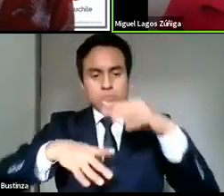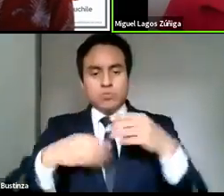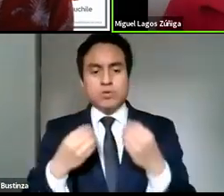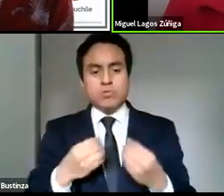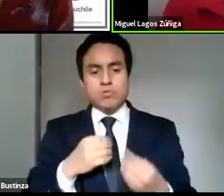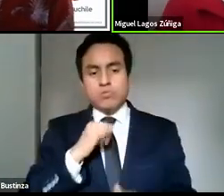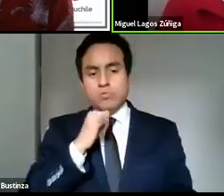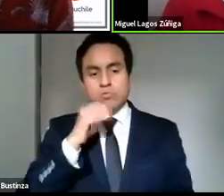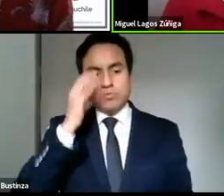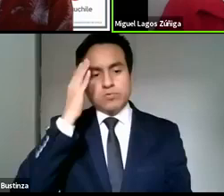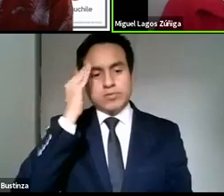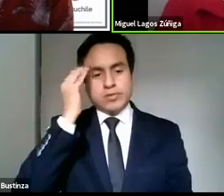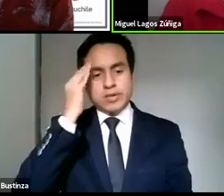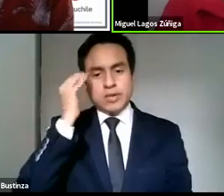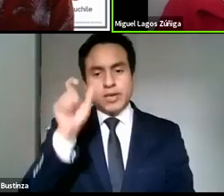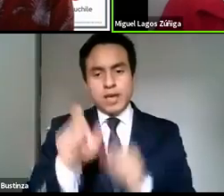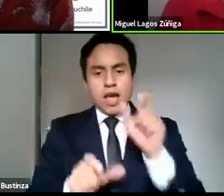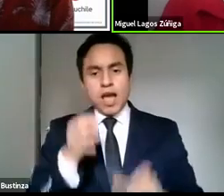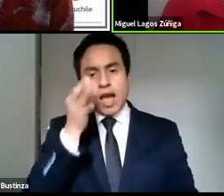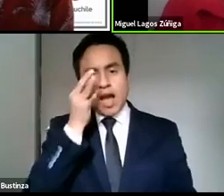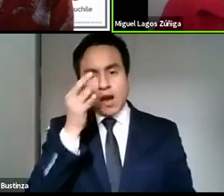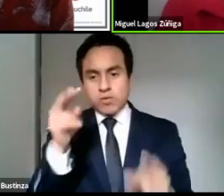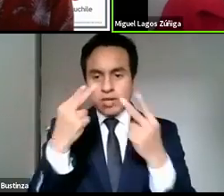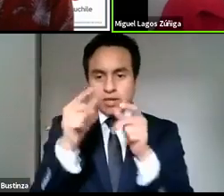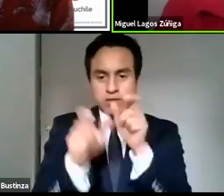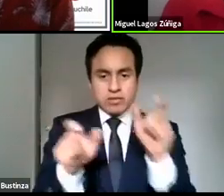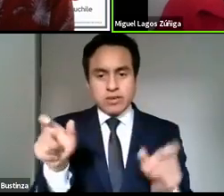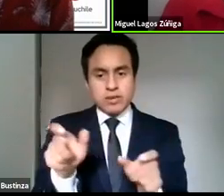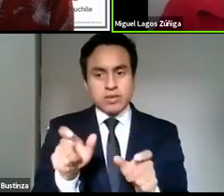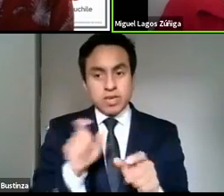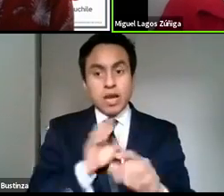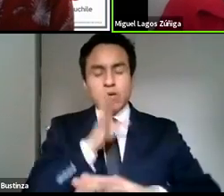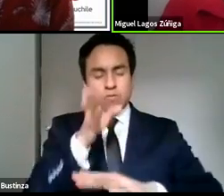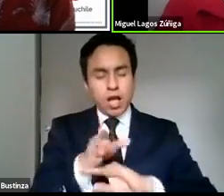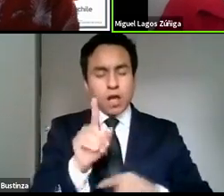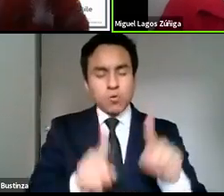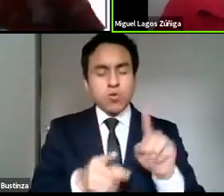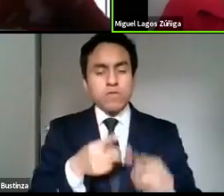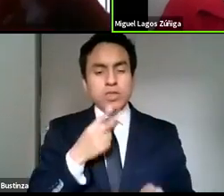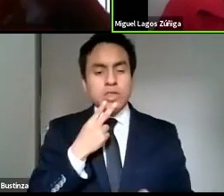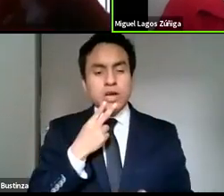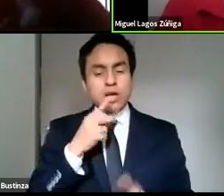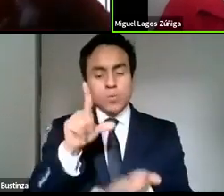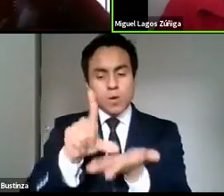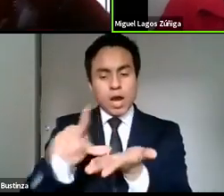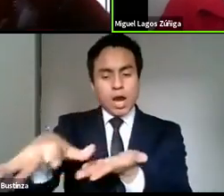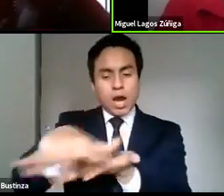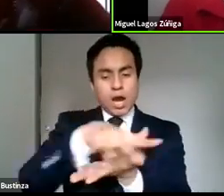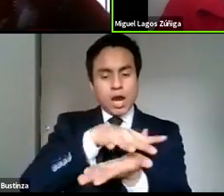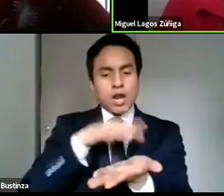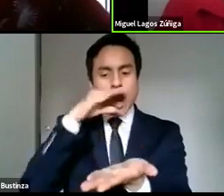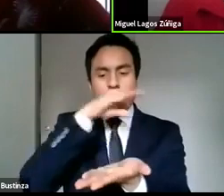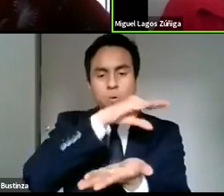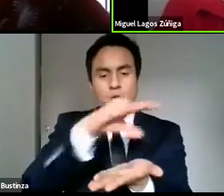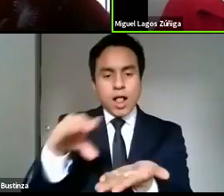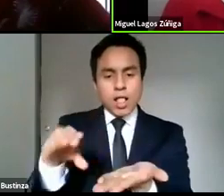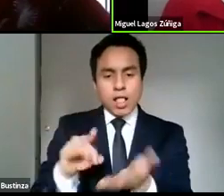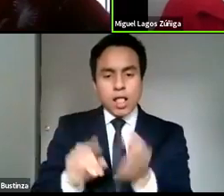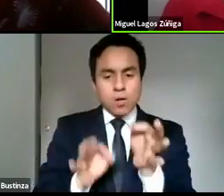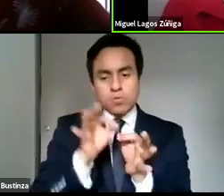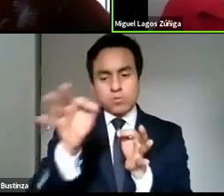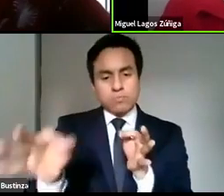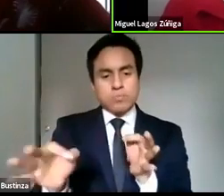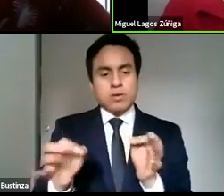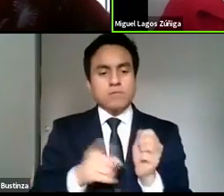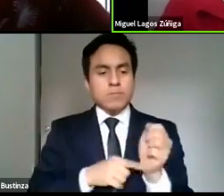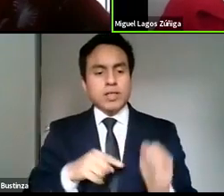si la audiencia seguramente ha ido alguna vez en su vida a un sector más o menos rural. Mi familia